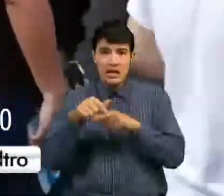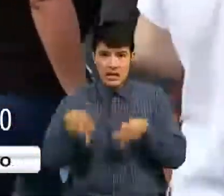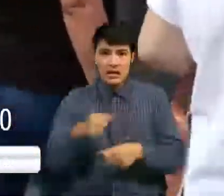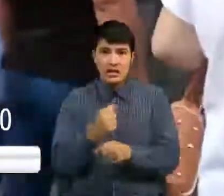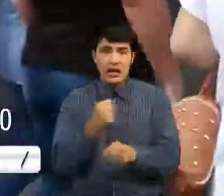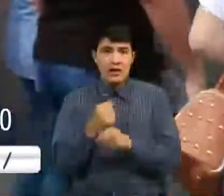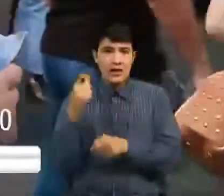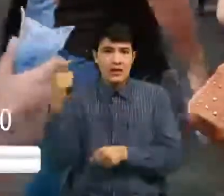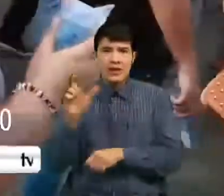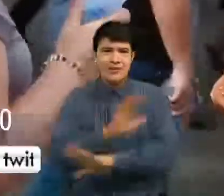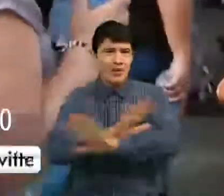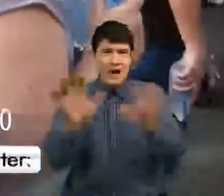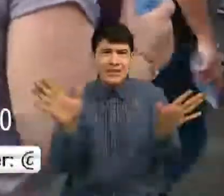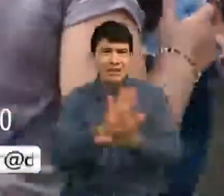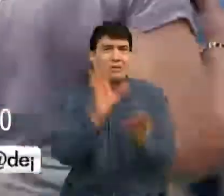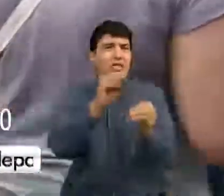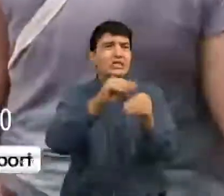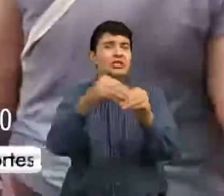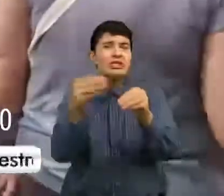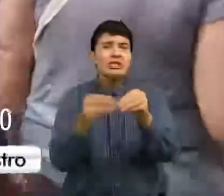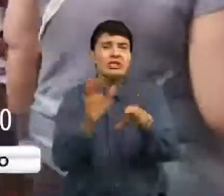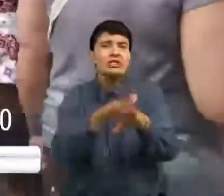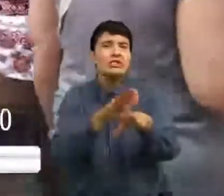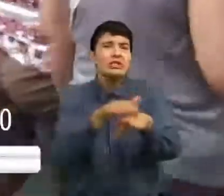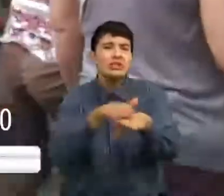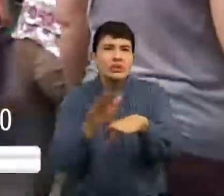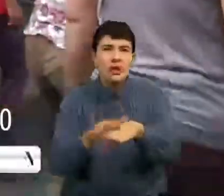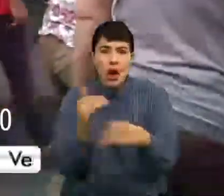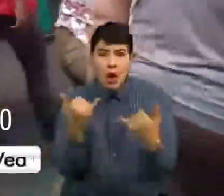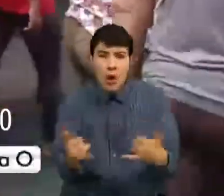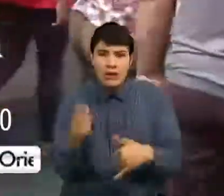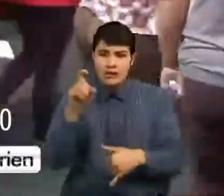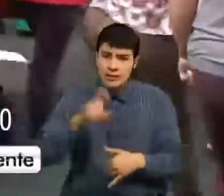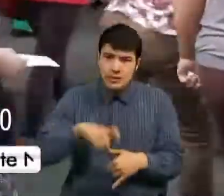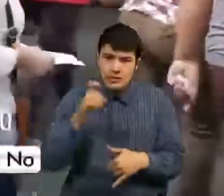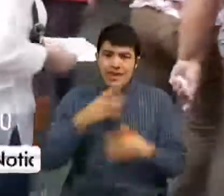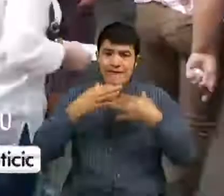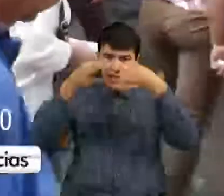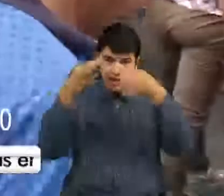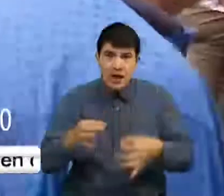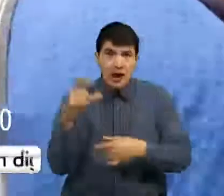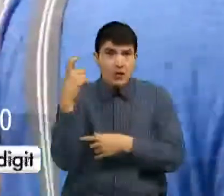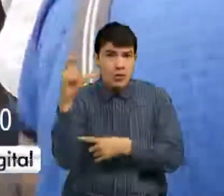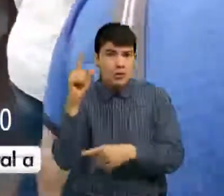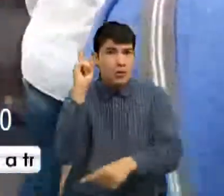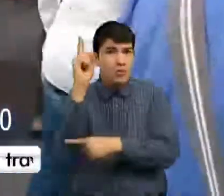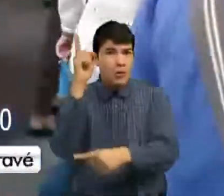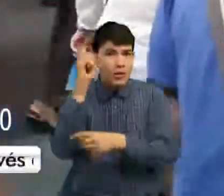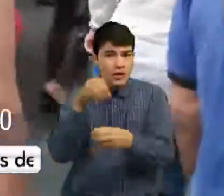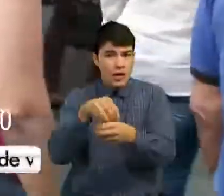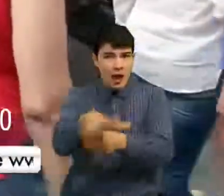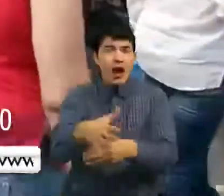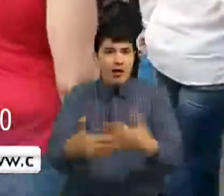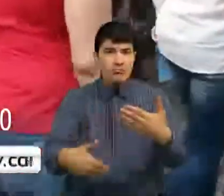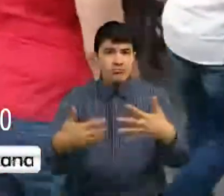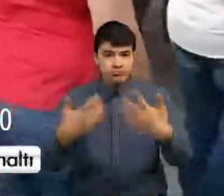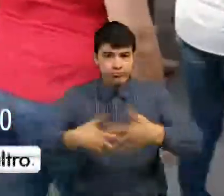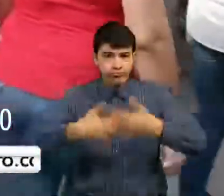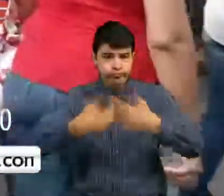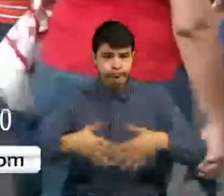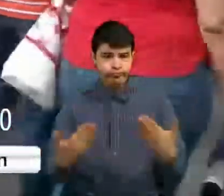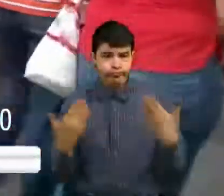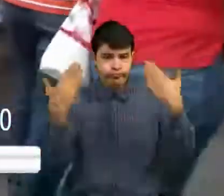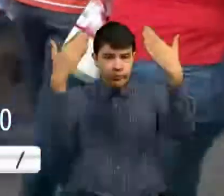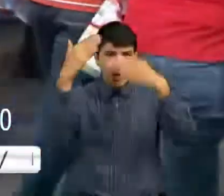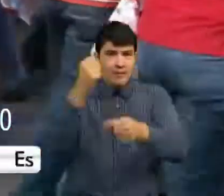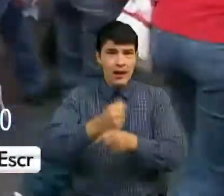Ya no más paliativos, ya no más anuncios. Hoy se requiere para Cúcuta una política de generación de empleo para salir de la primera